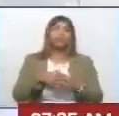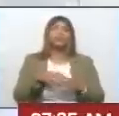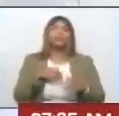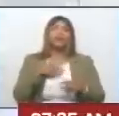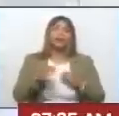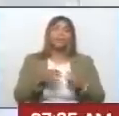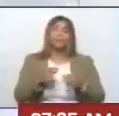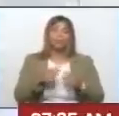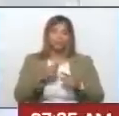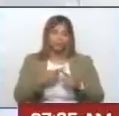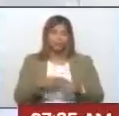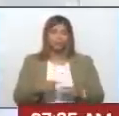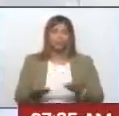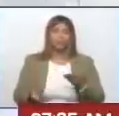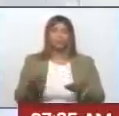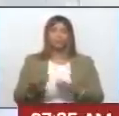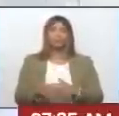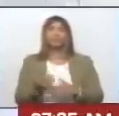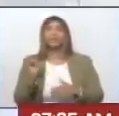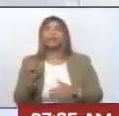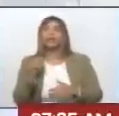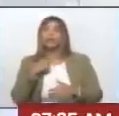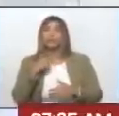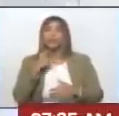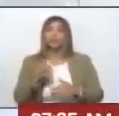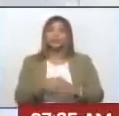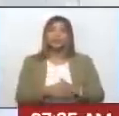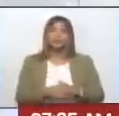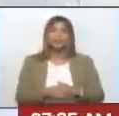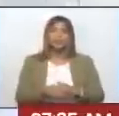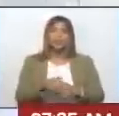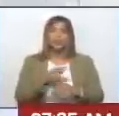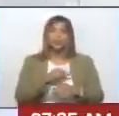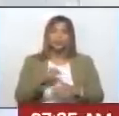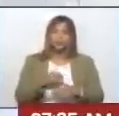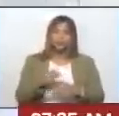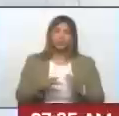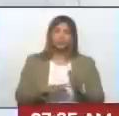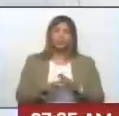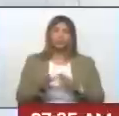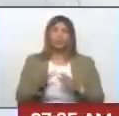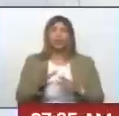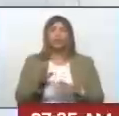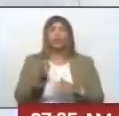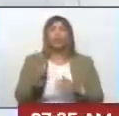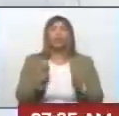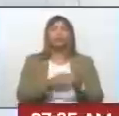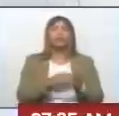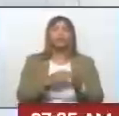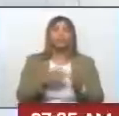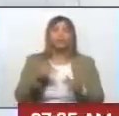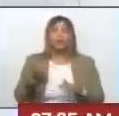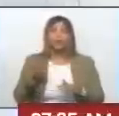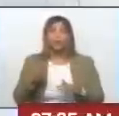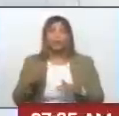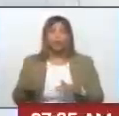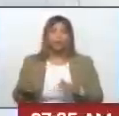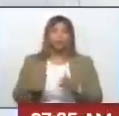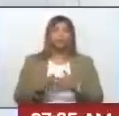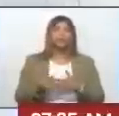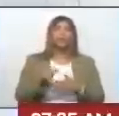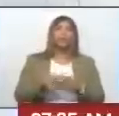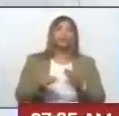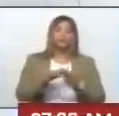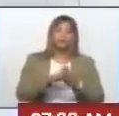una estadística, ellos, donde dicen que nosotros alcanzamos 40.000 muertos producto de las